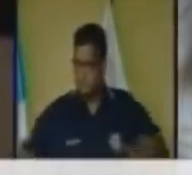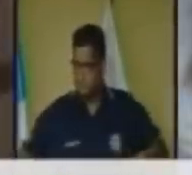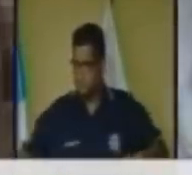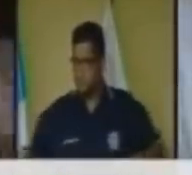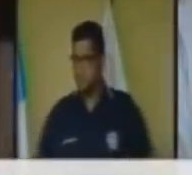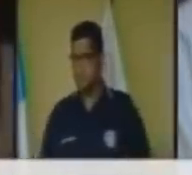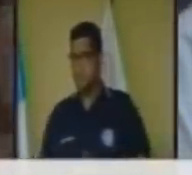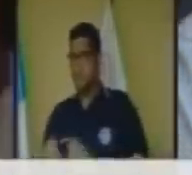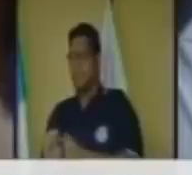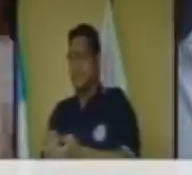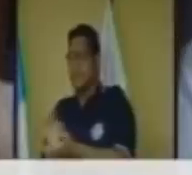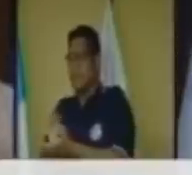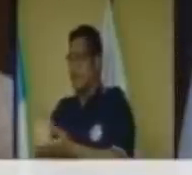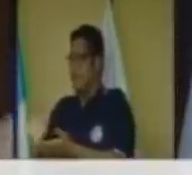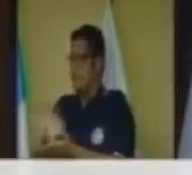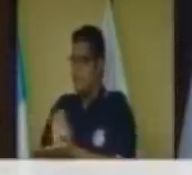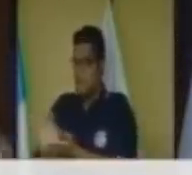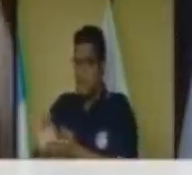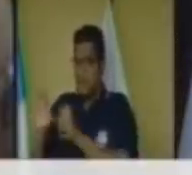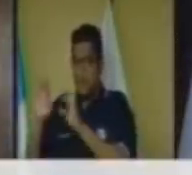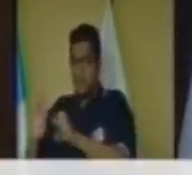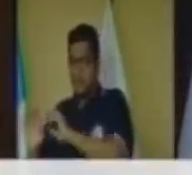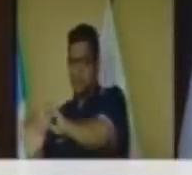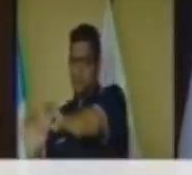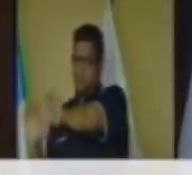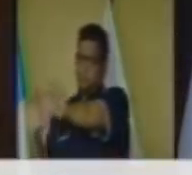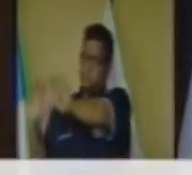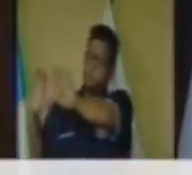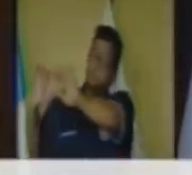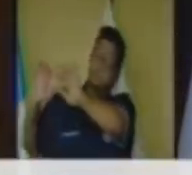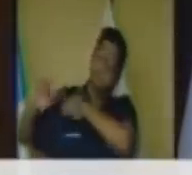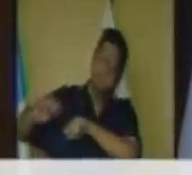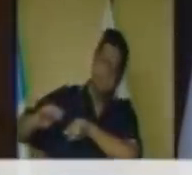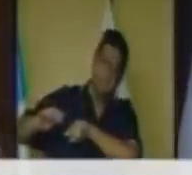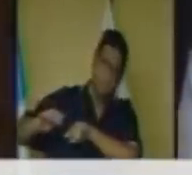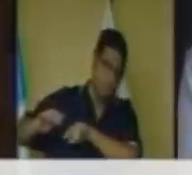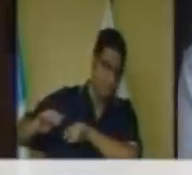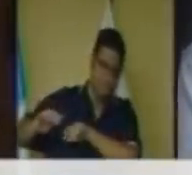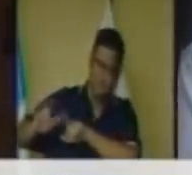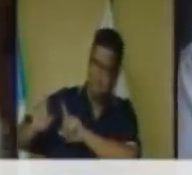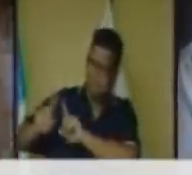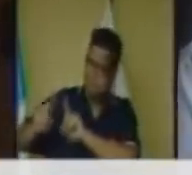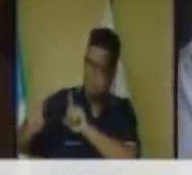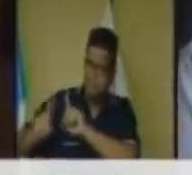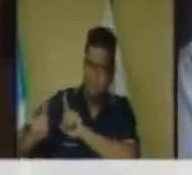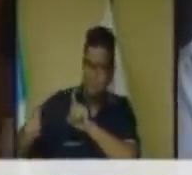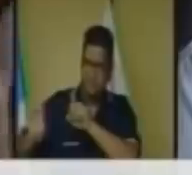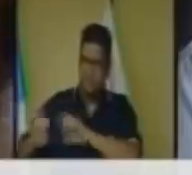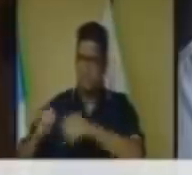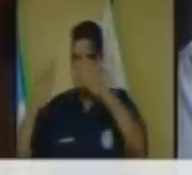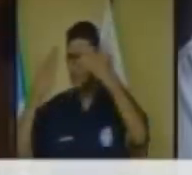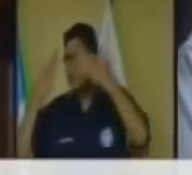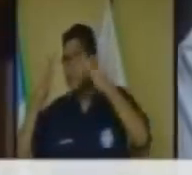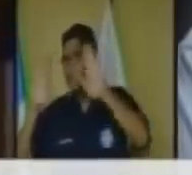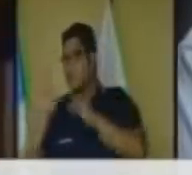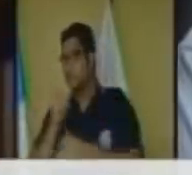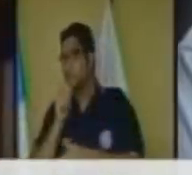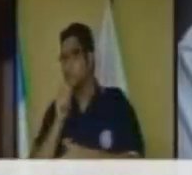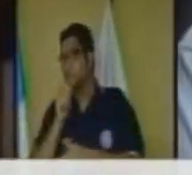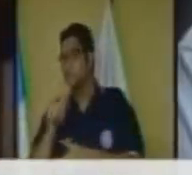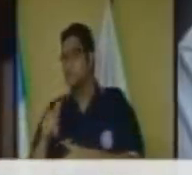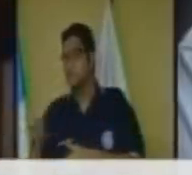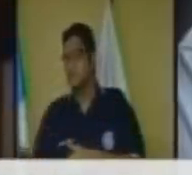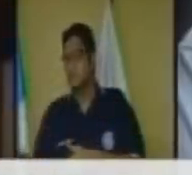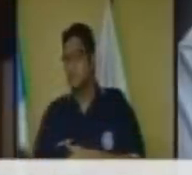la aglomeración de personas provoque más contagios, porque no sabemos quiénes van a llegar y tendrían que estar los miembros de la